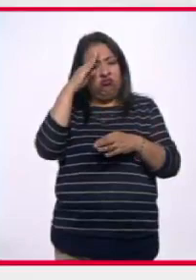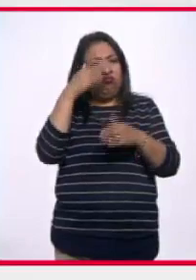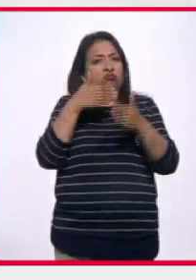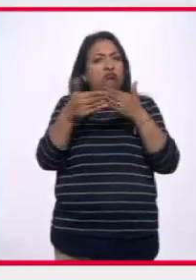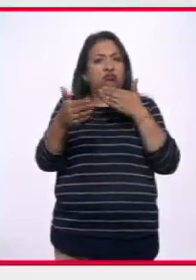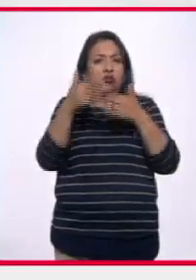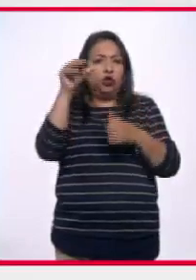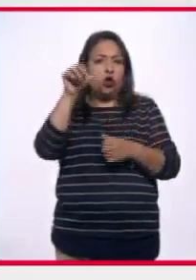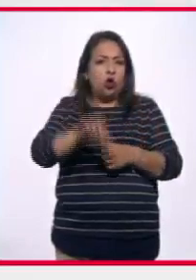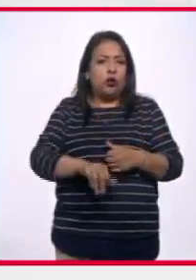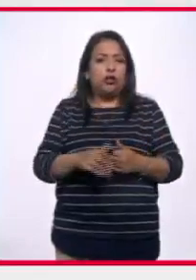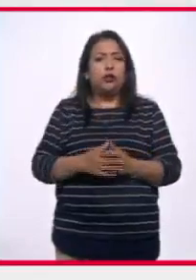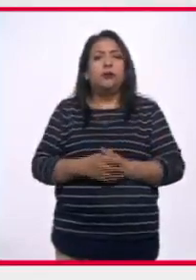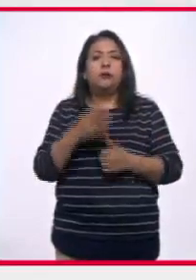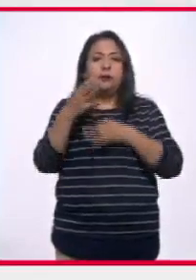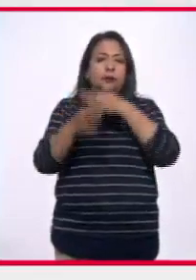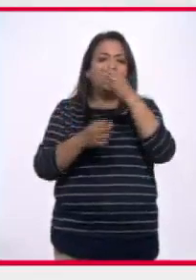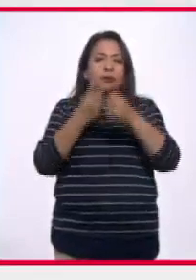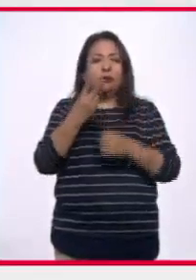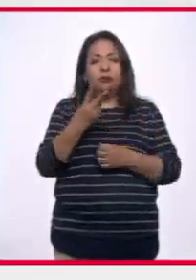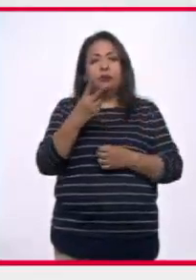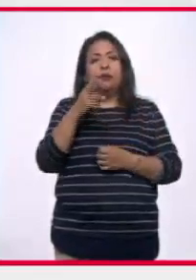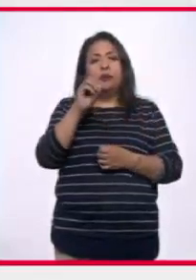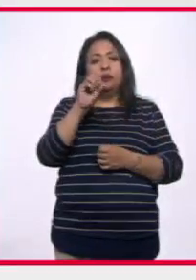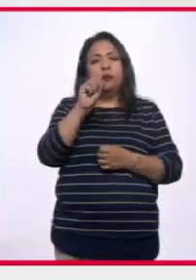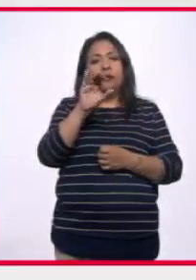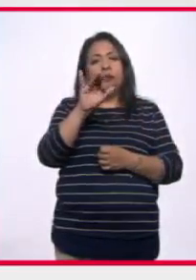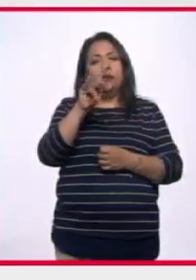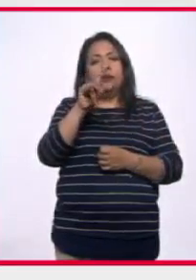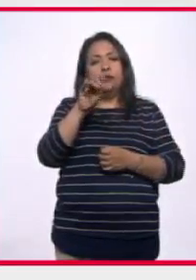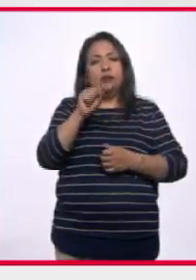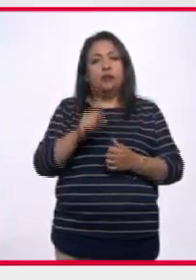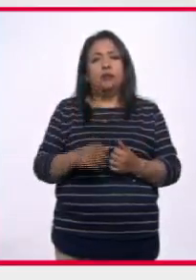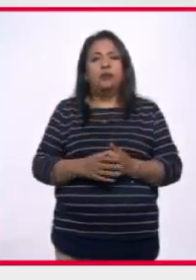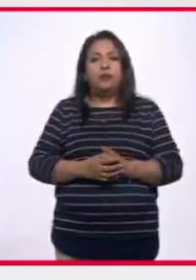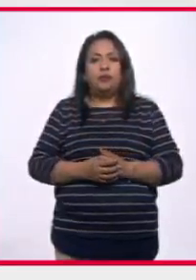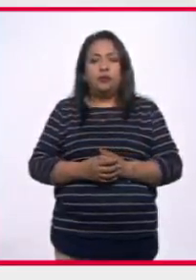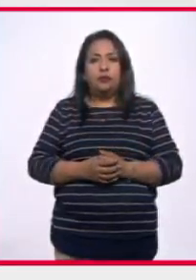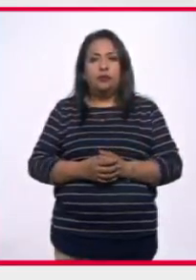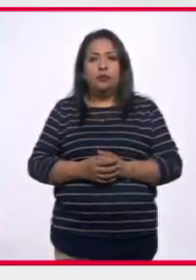contemporáneas noticias 22 oscar cortez